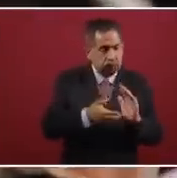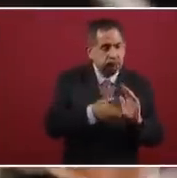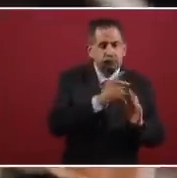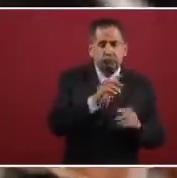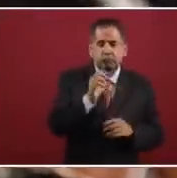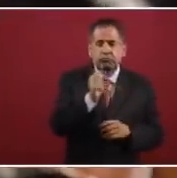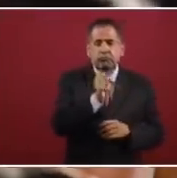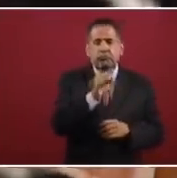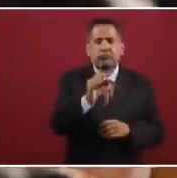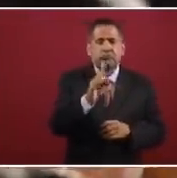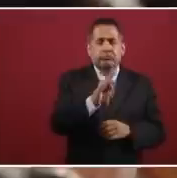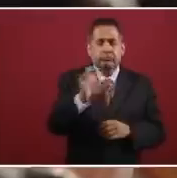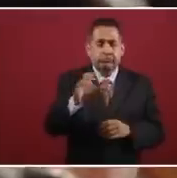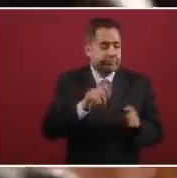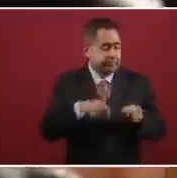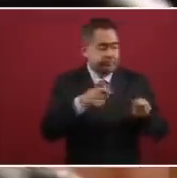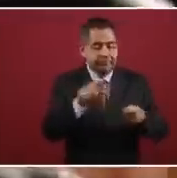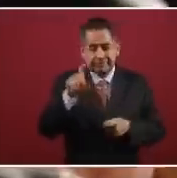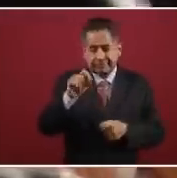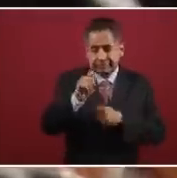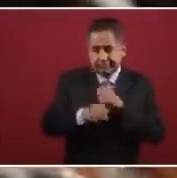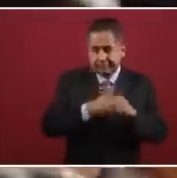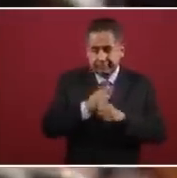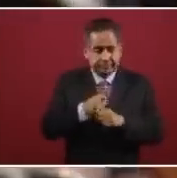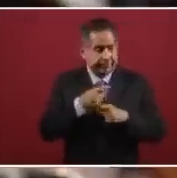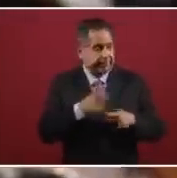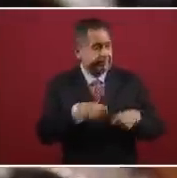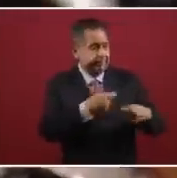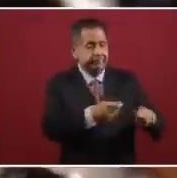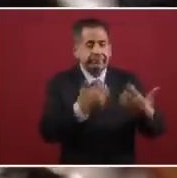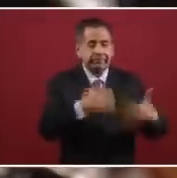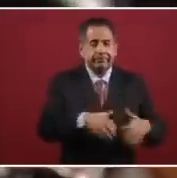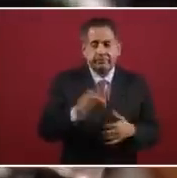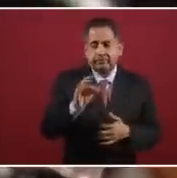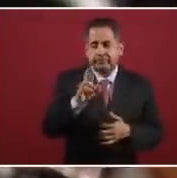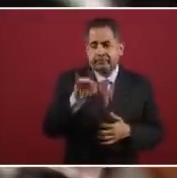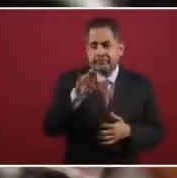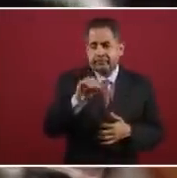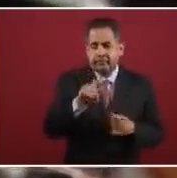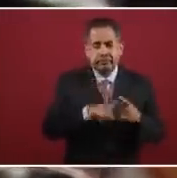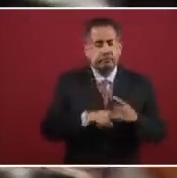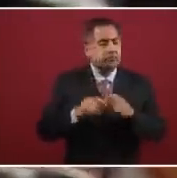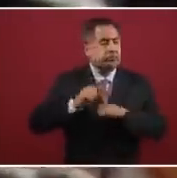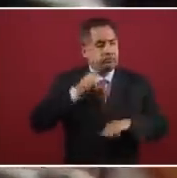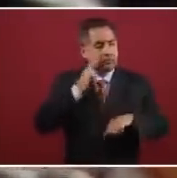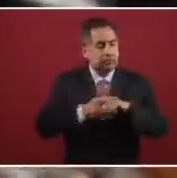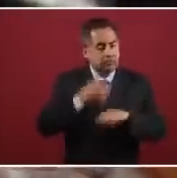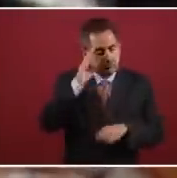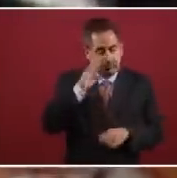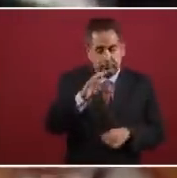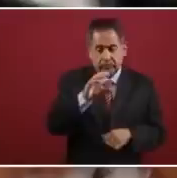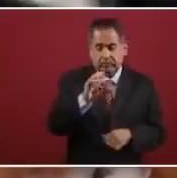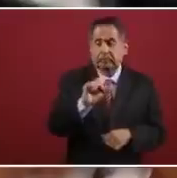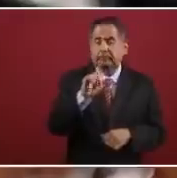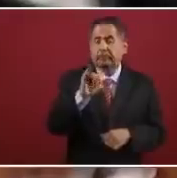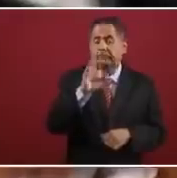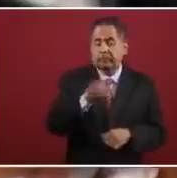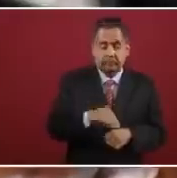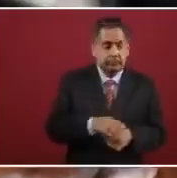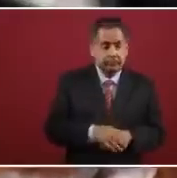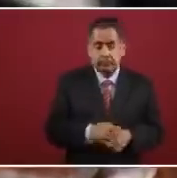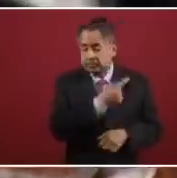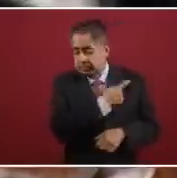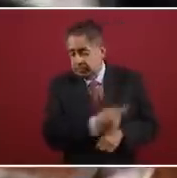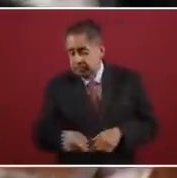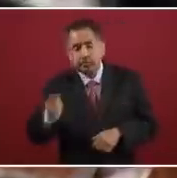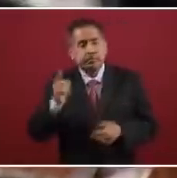Baja California, por 20 años a la minera Frisco, que encabeza el señor Carlos Slim. Durante este tiempo, la dependencia